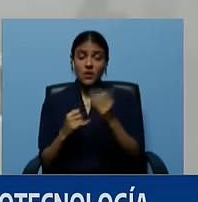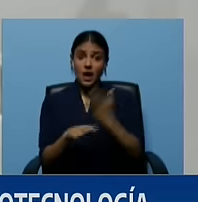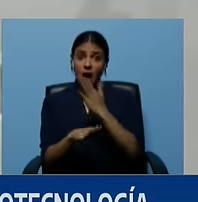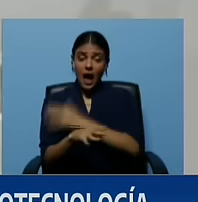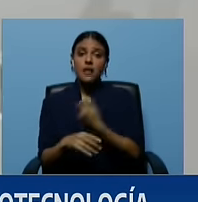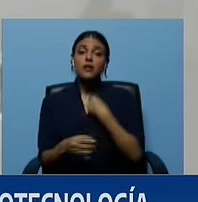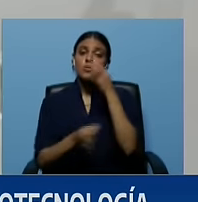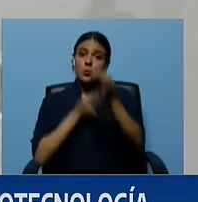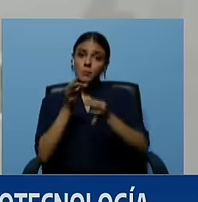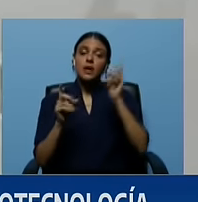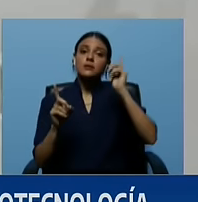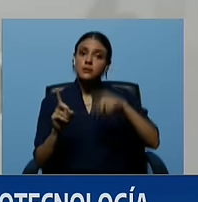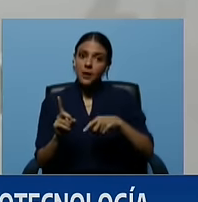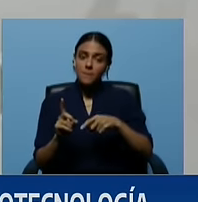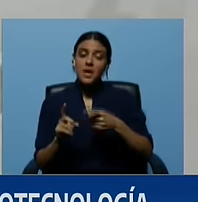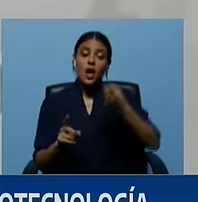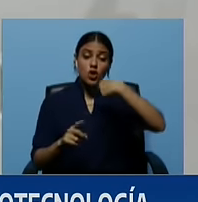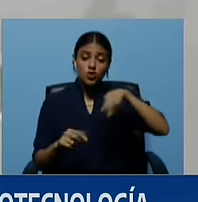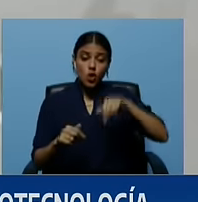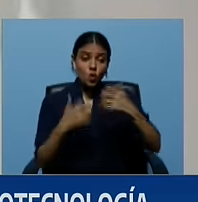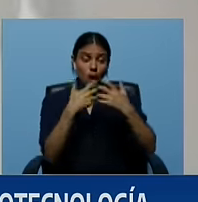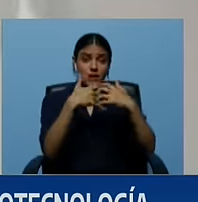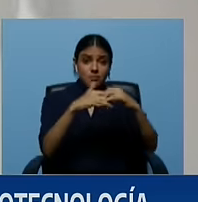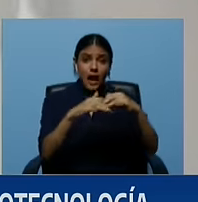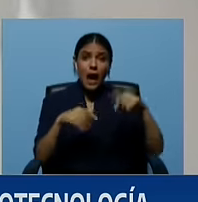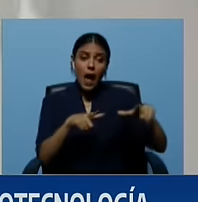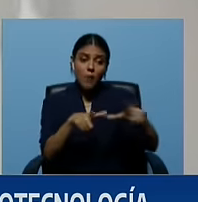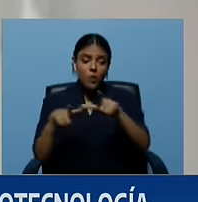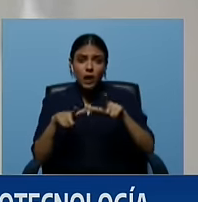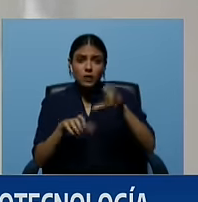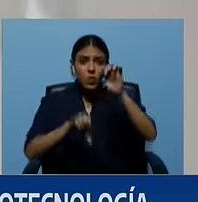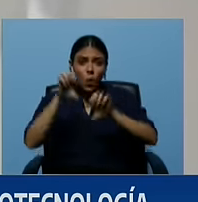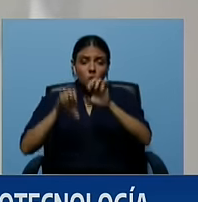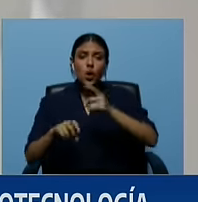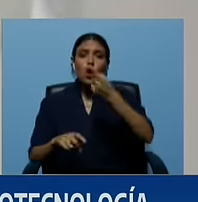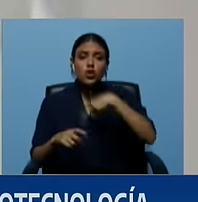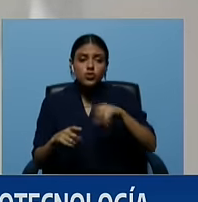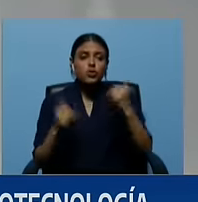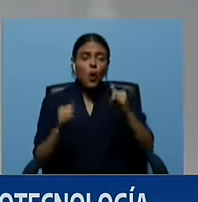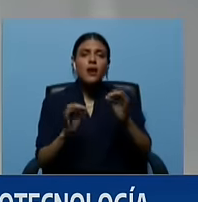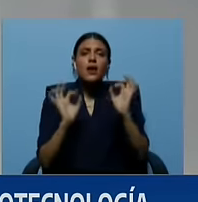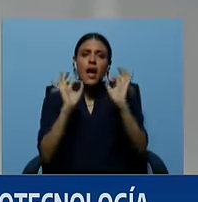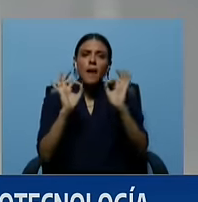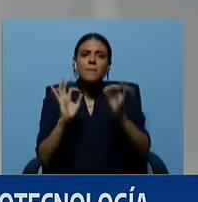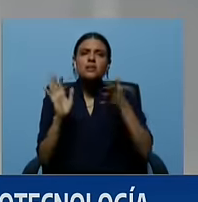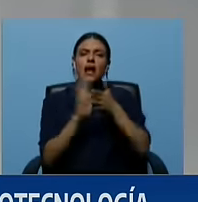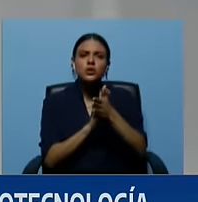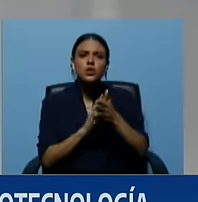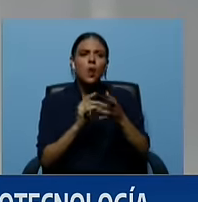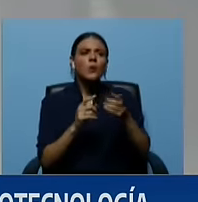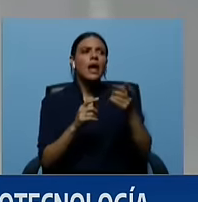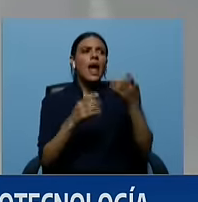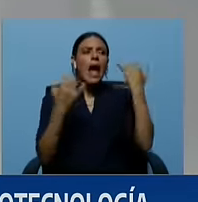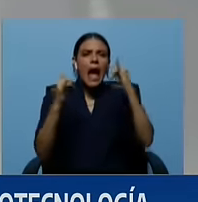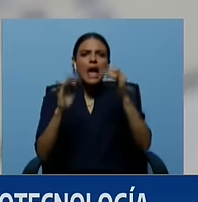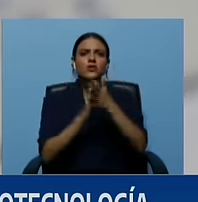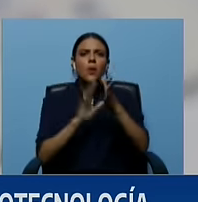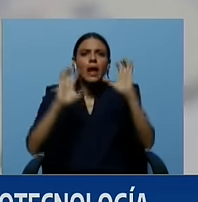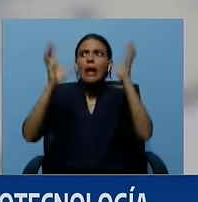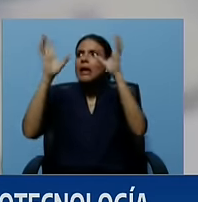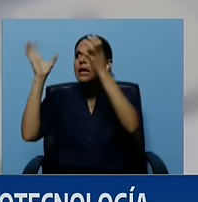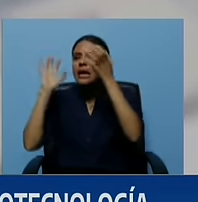señor presidente, este laboratorio tiene unas características muy especiales, tiene unas condiciones de climatización y